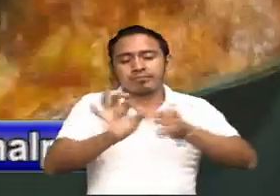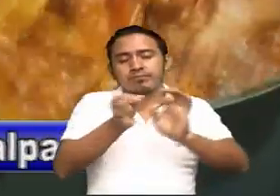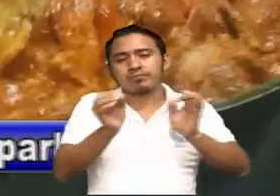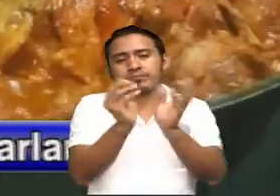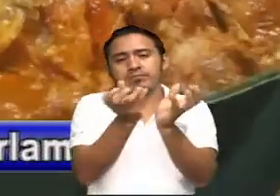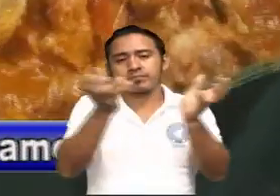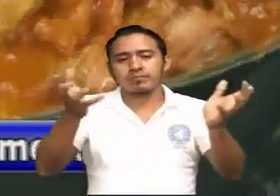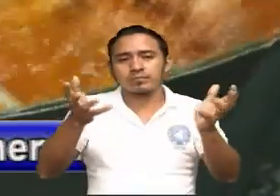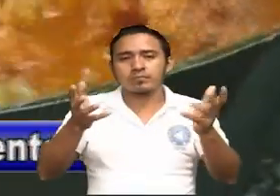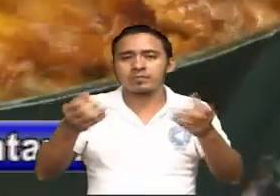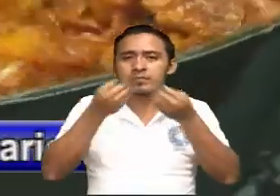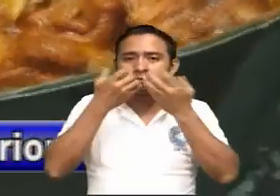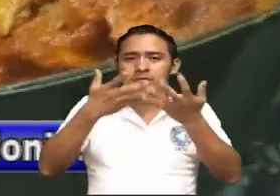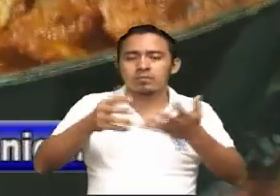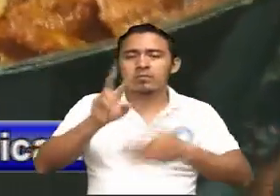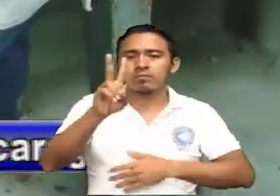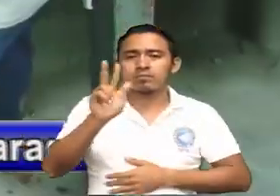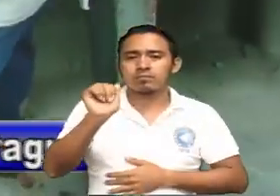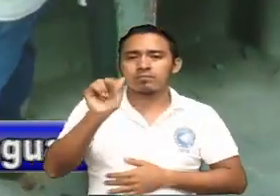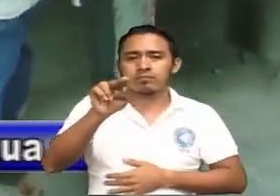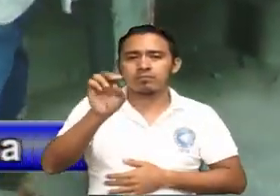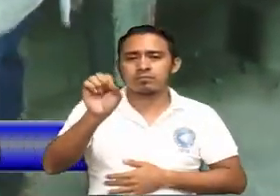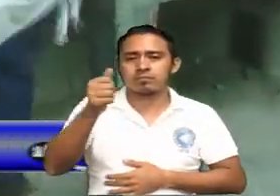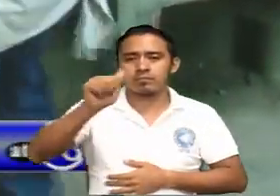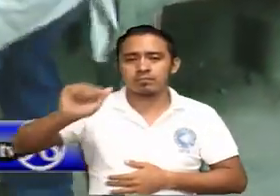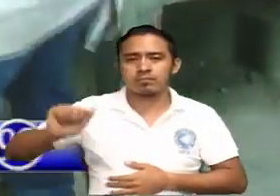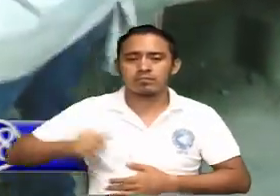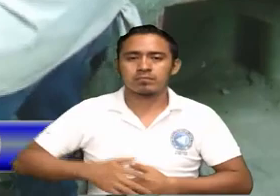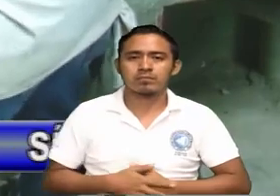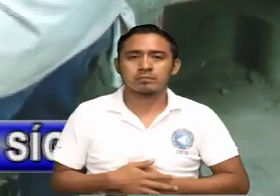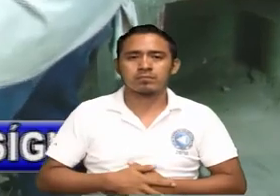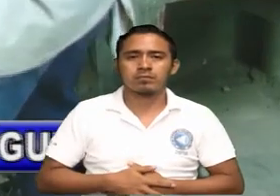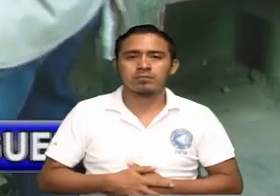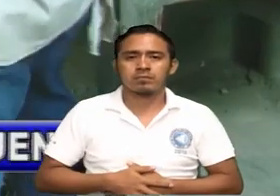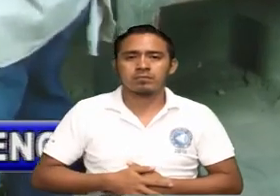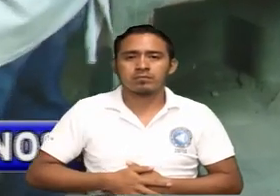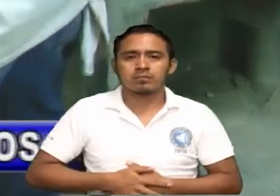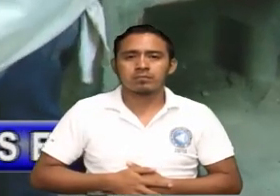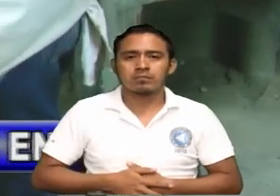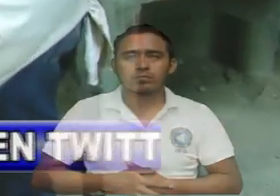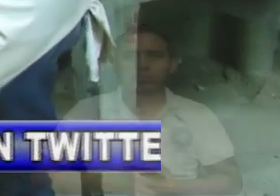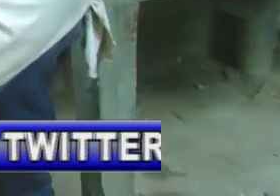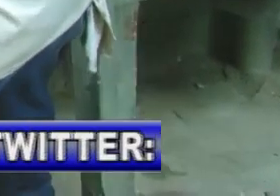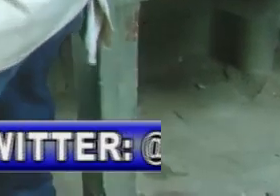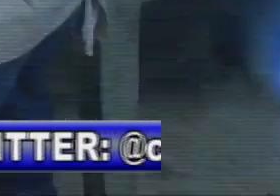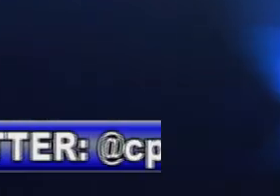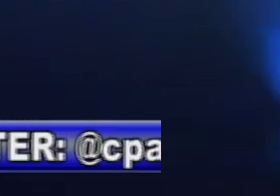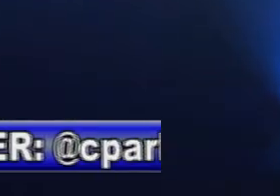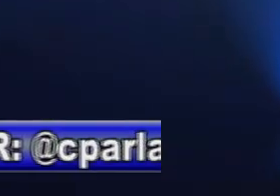Domingo. Con cámara de Lester Mora, para el canal parlamentario, les informó Vanessa Paz.